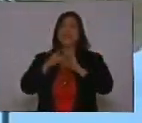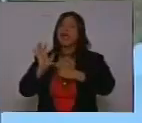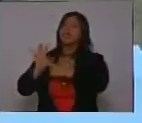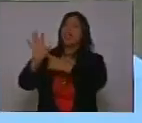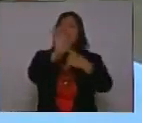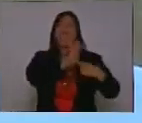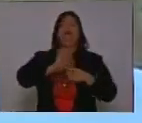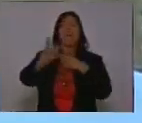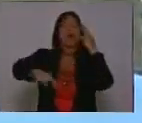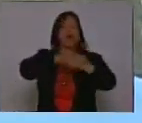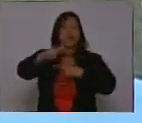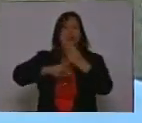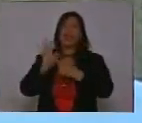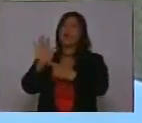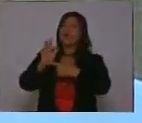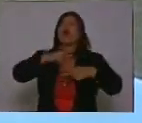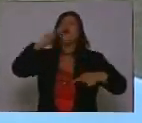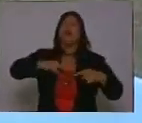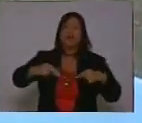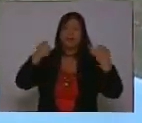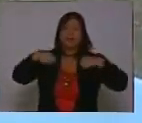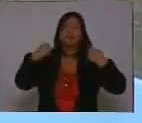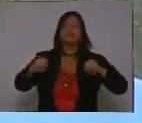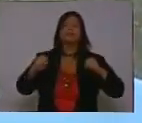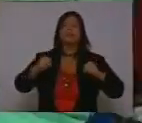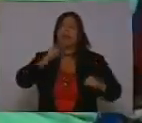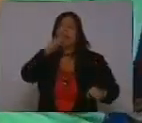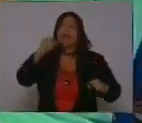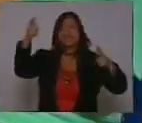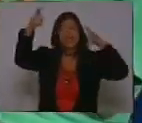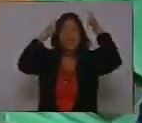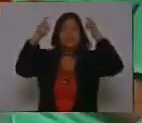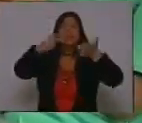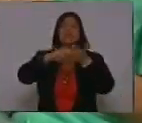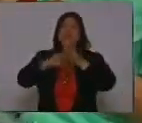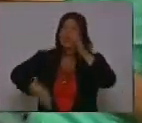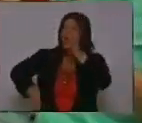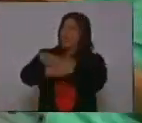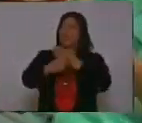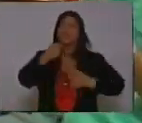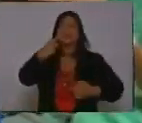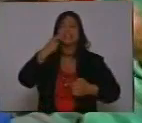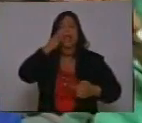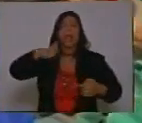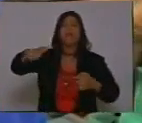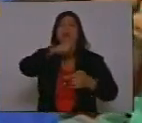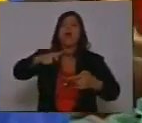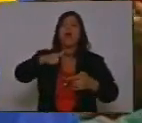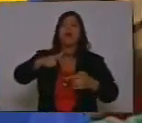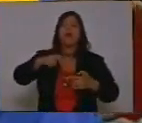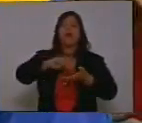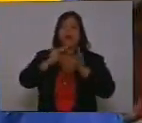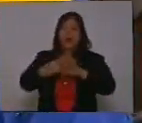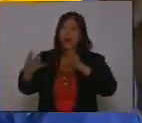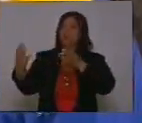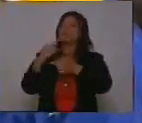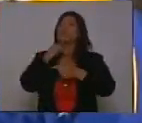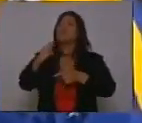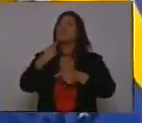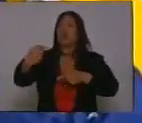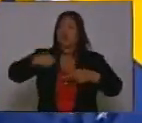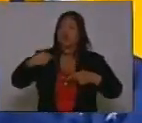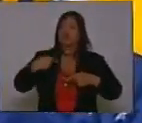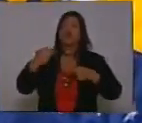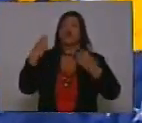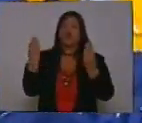ejemplo revolucionario que debemos tener, ser chavista es ir y decirle al pueblo, encarar al pueblo y decirle yo